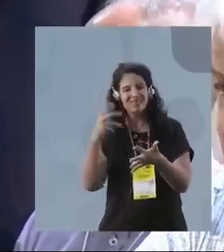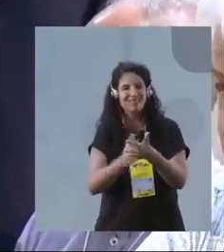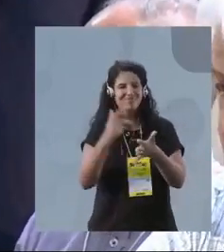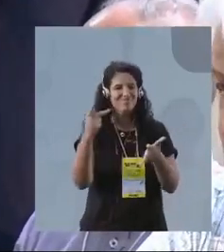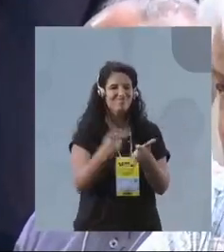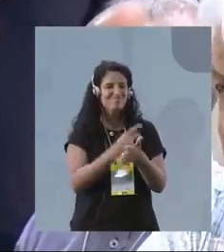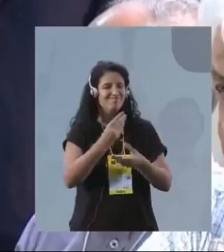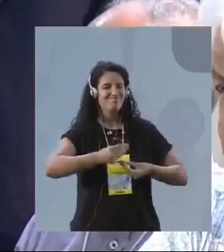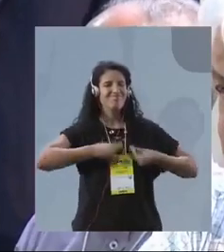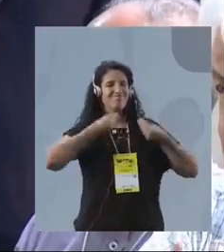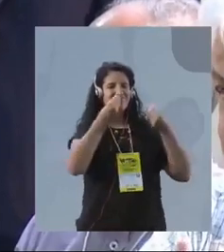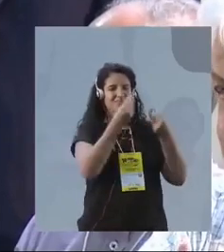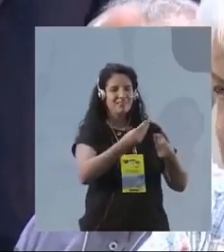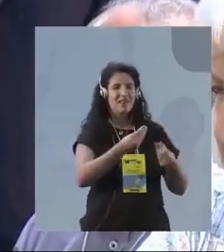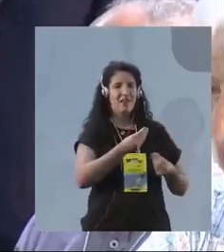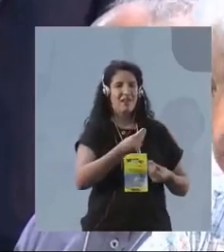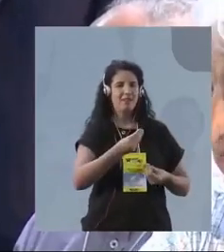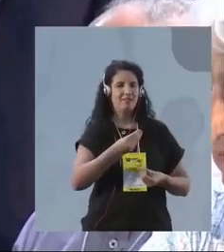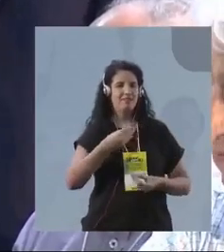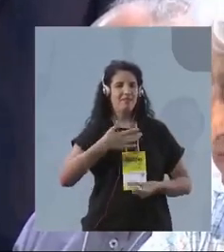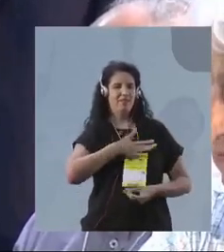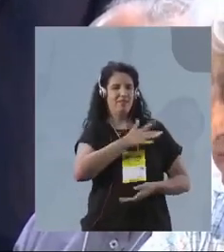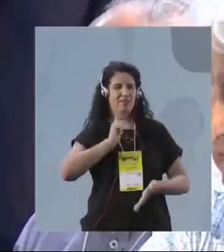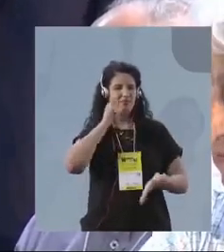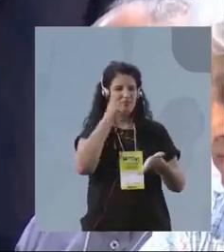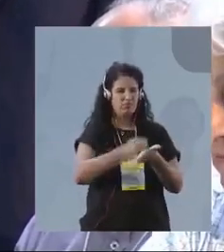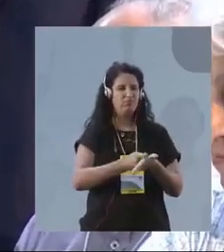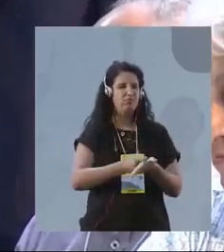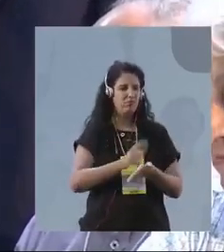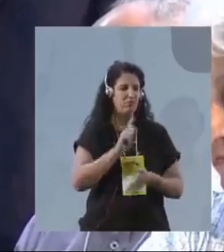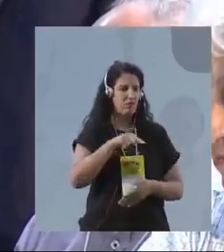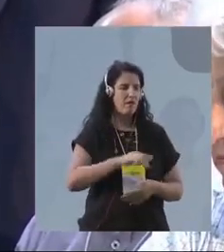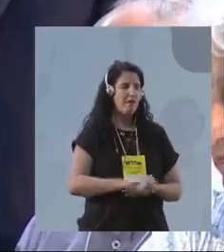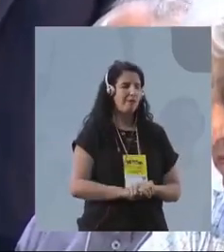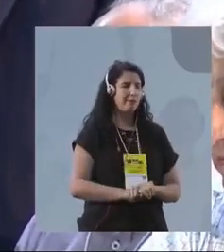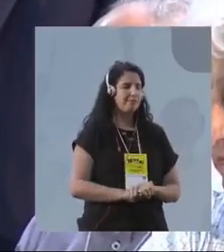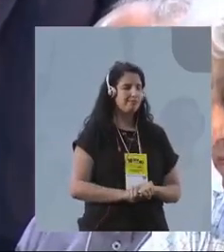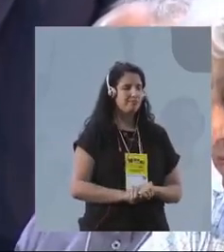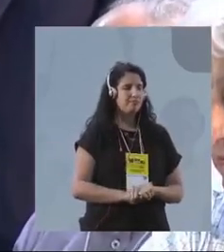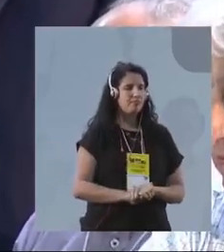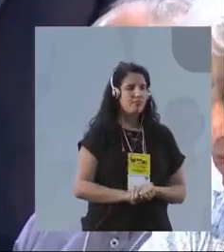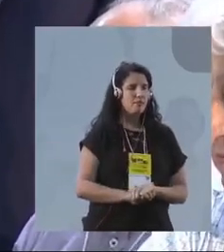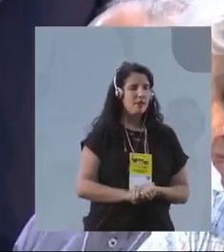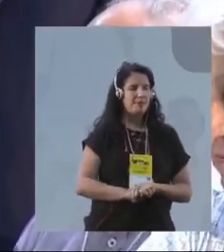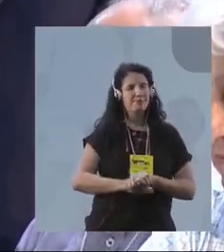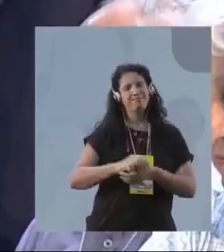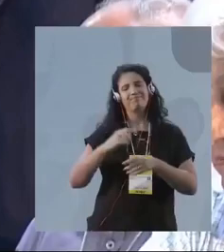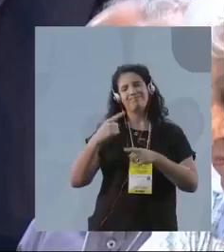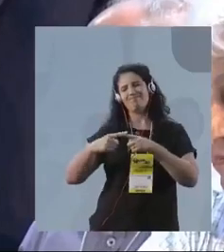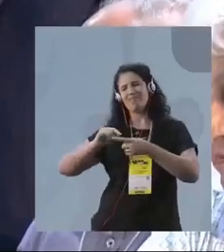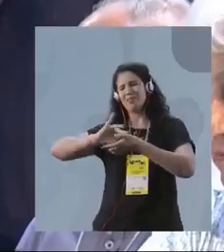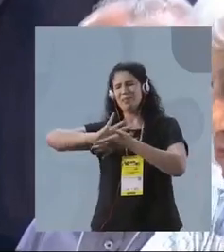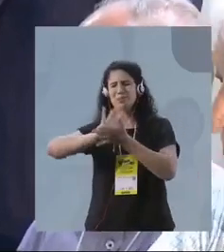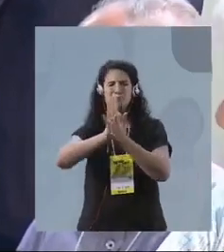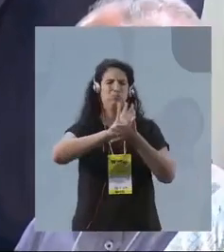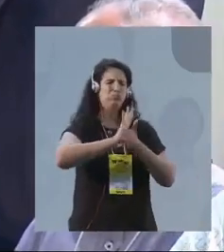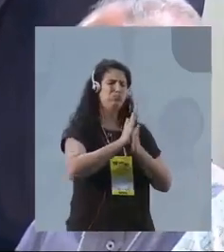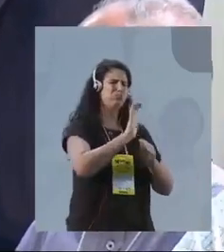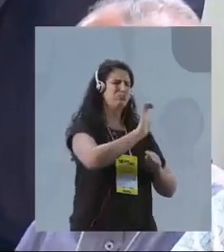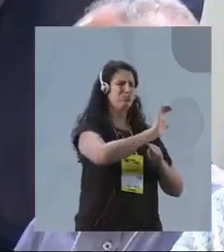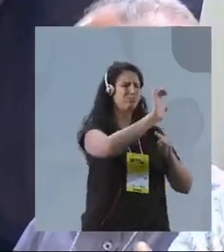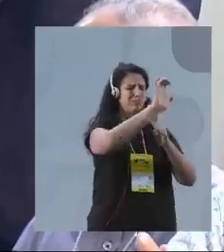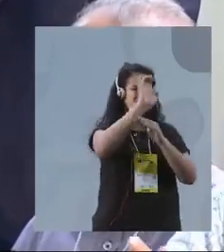de subordinación al imperio, de destrucción del Estado como instrumento del